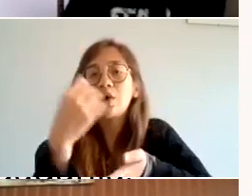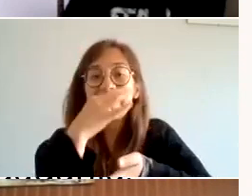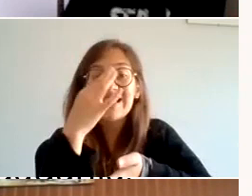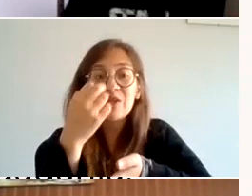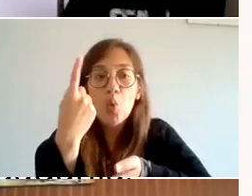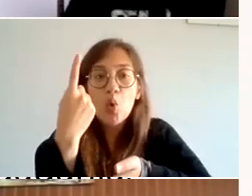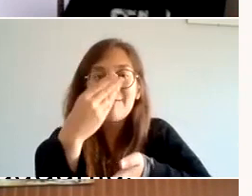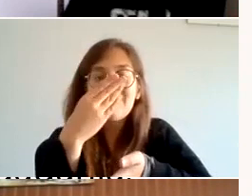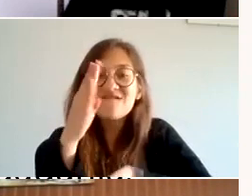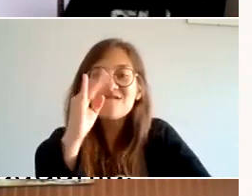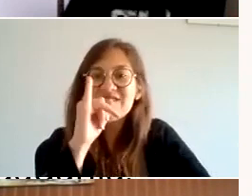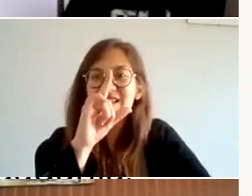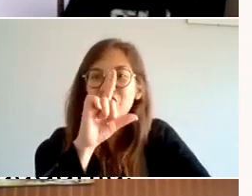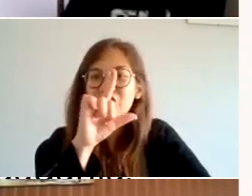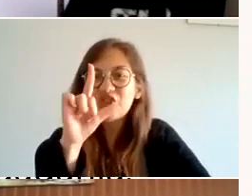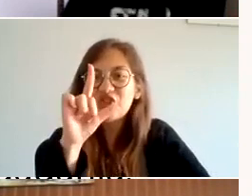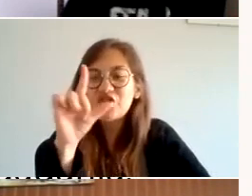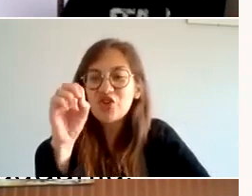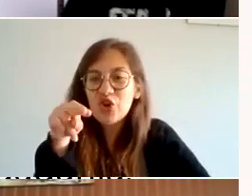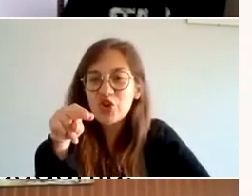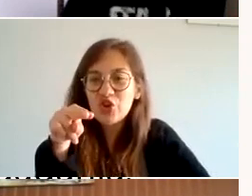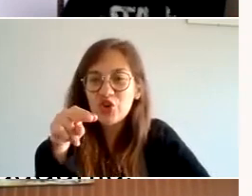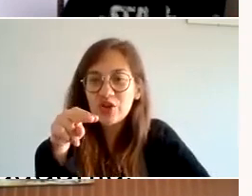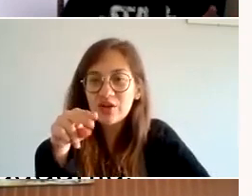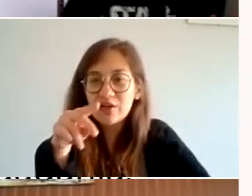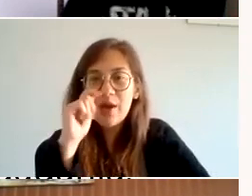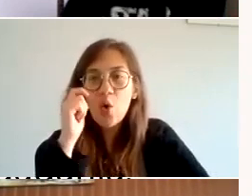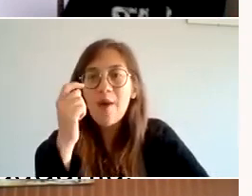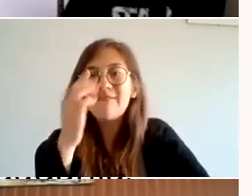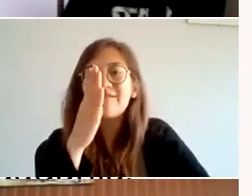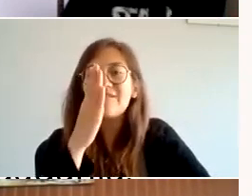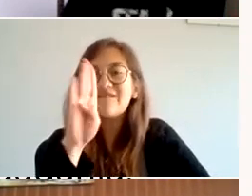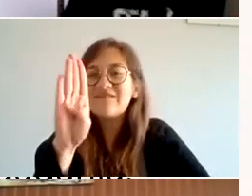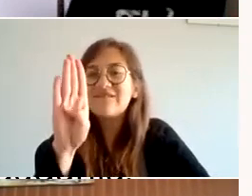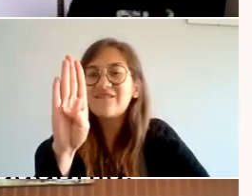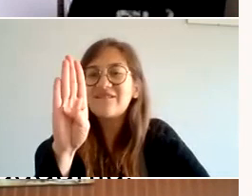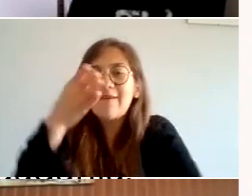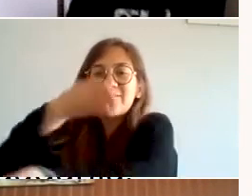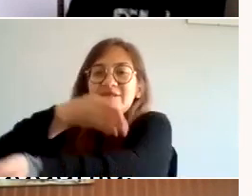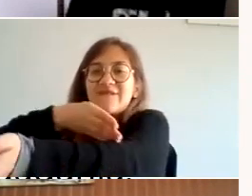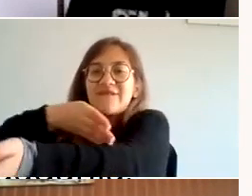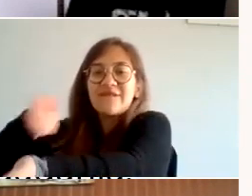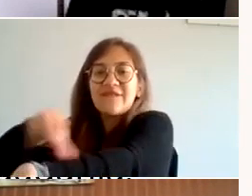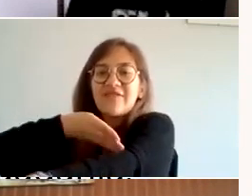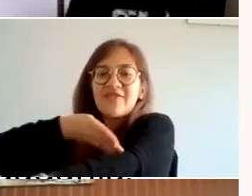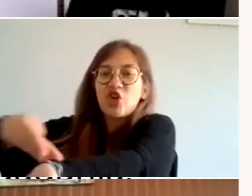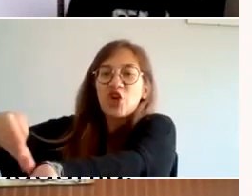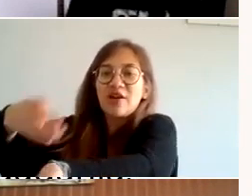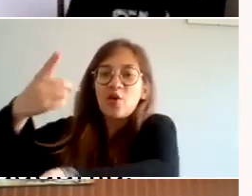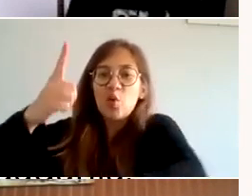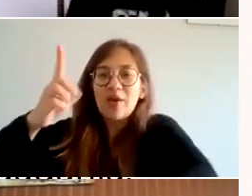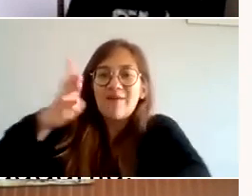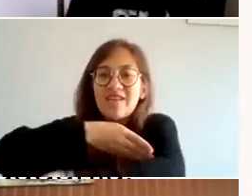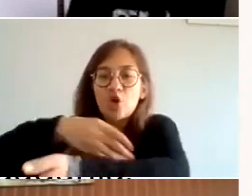1 billón de pesos, es mucho dinero, ¿ya? Y vemos, por ejemplo, si, bueno, aquí no lo puedo pinchar, pero si